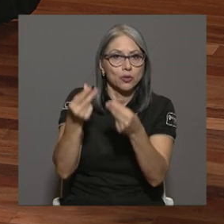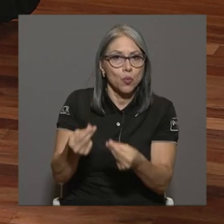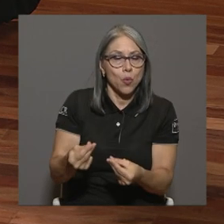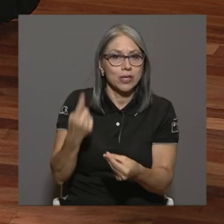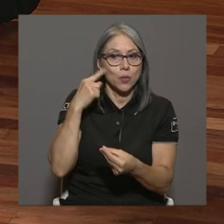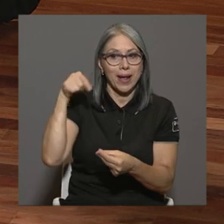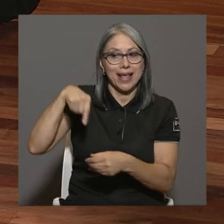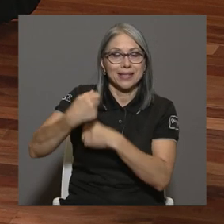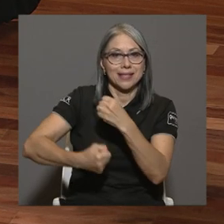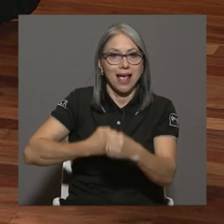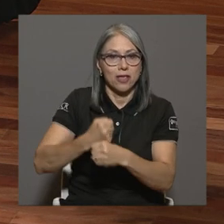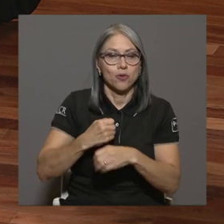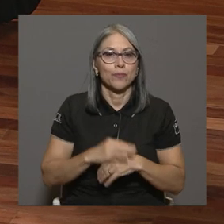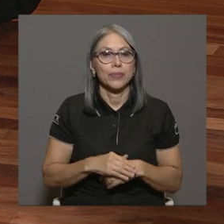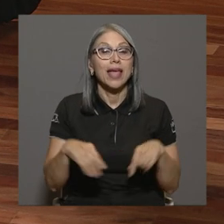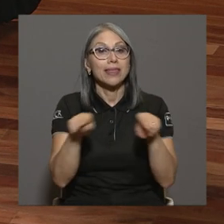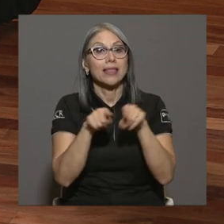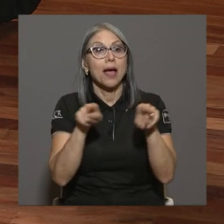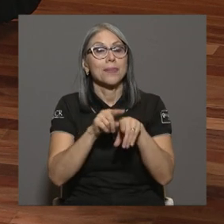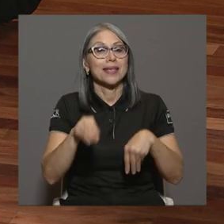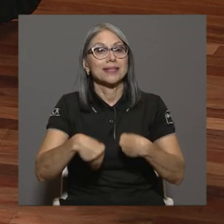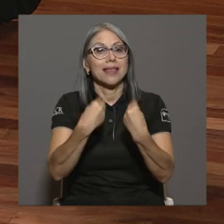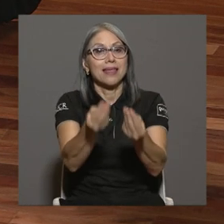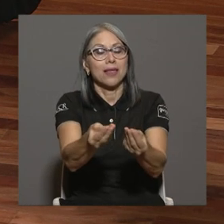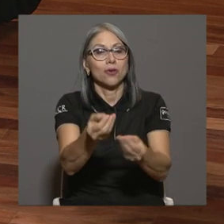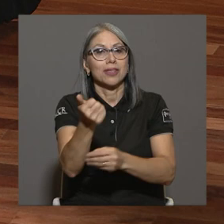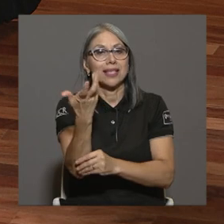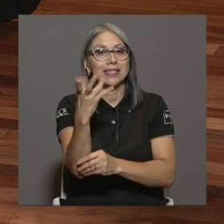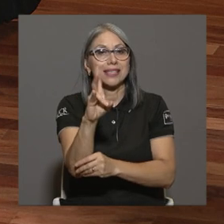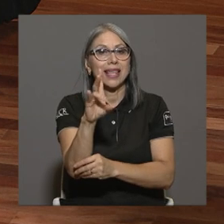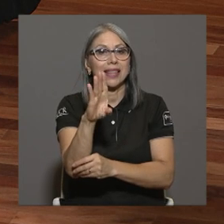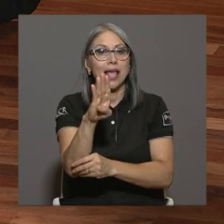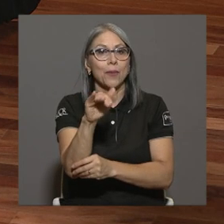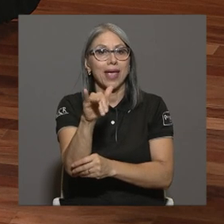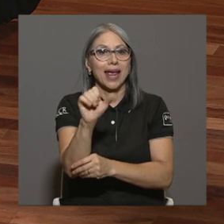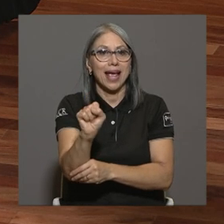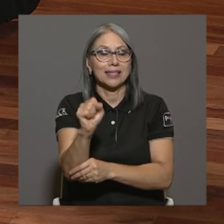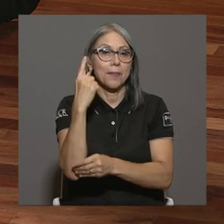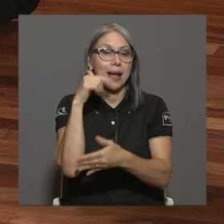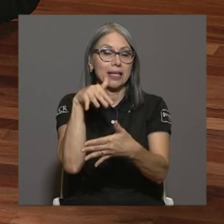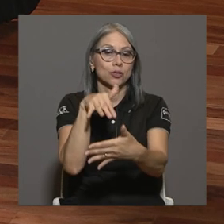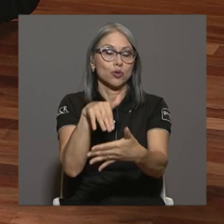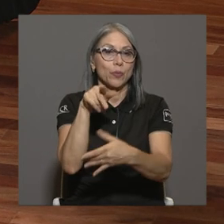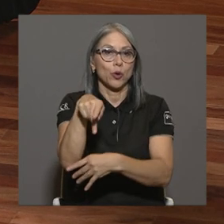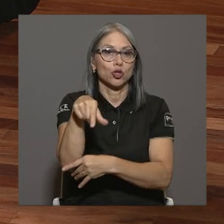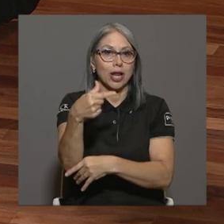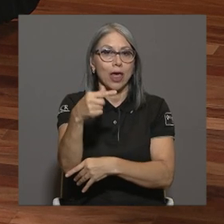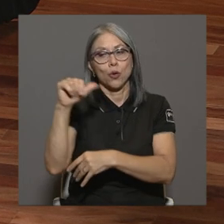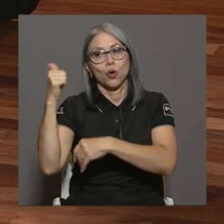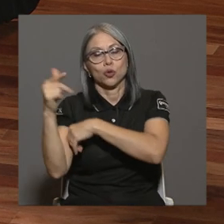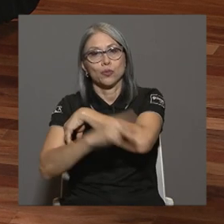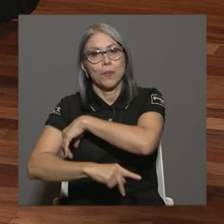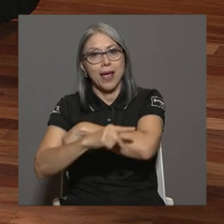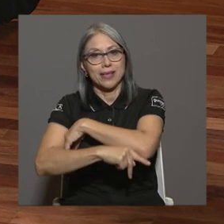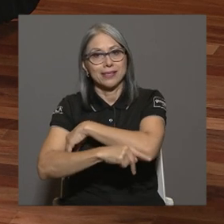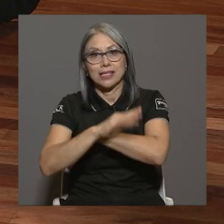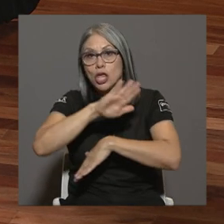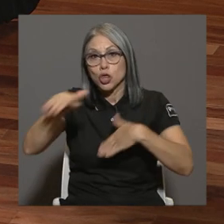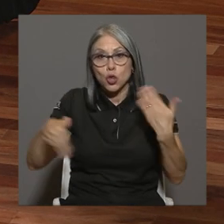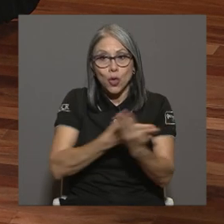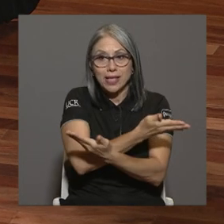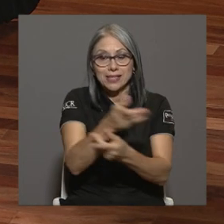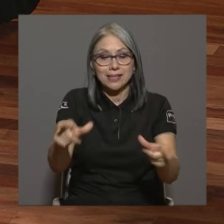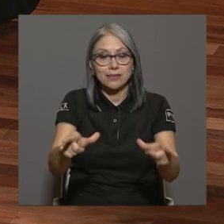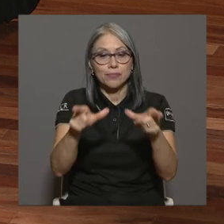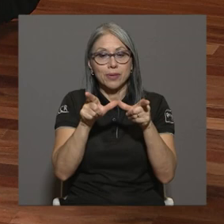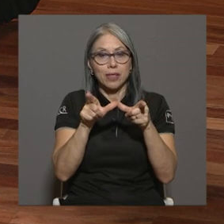este año. También se asignaron 17 becas de posgrado al exterior, todas de